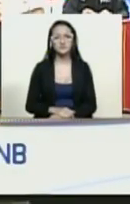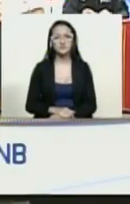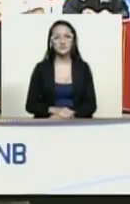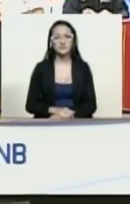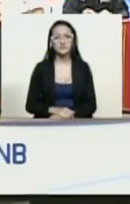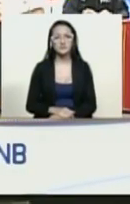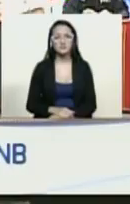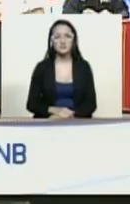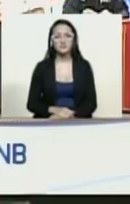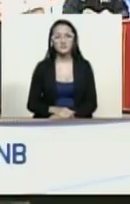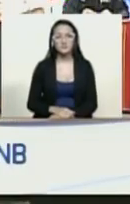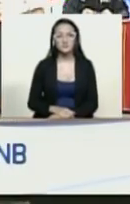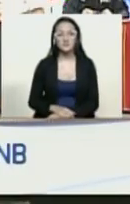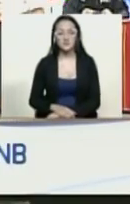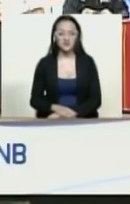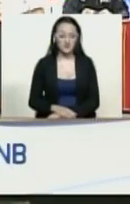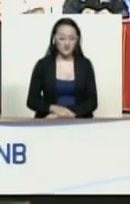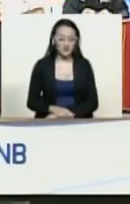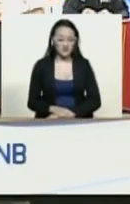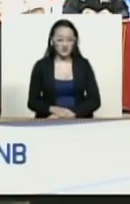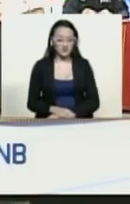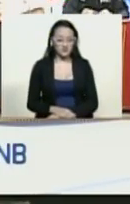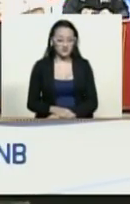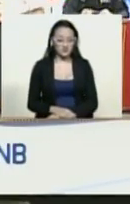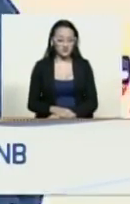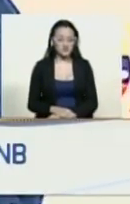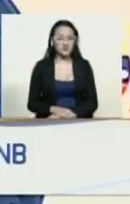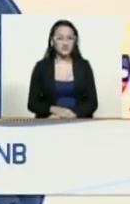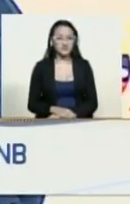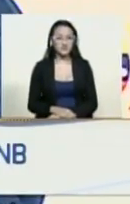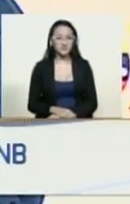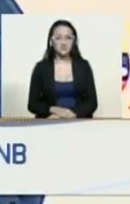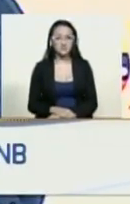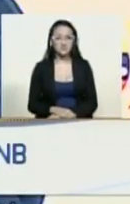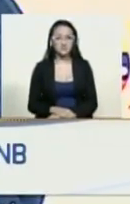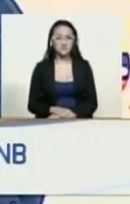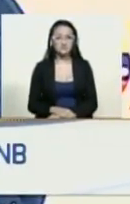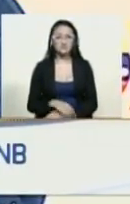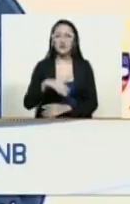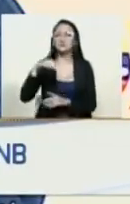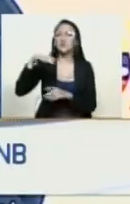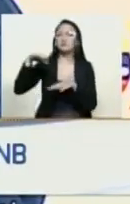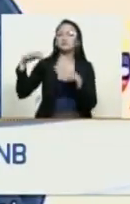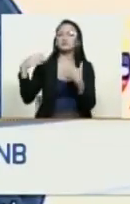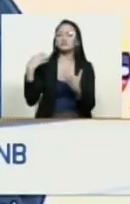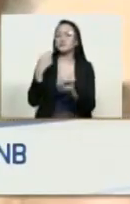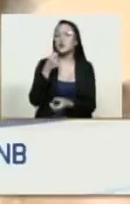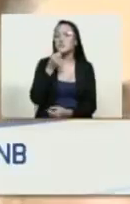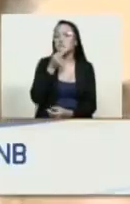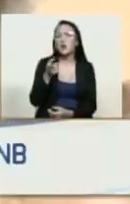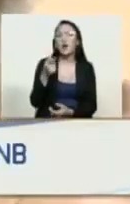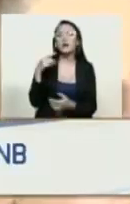una palabra más, una palabra menos, una palabra que se quede en el aire.